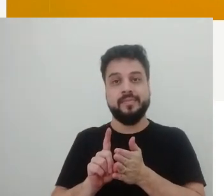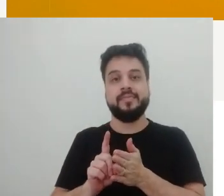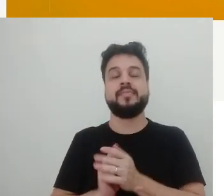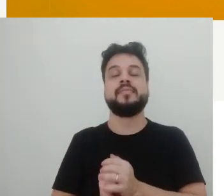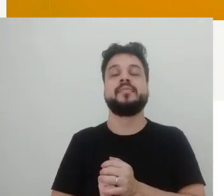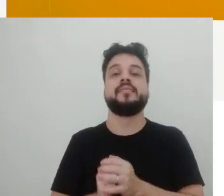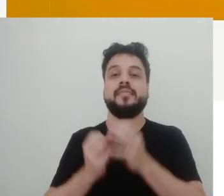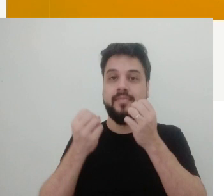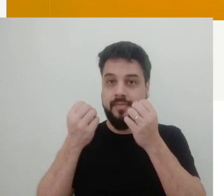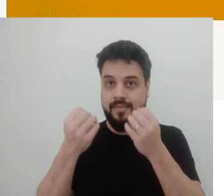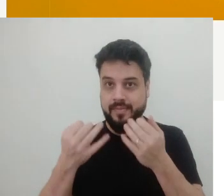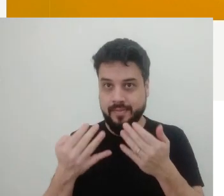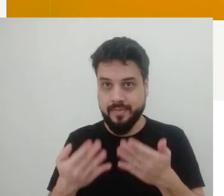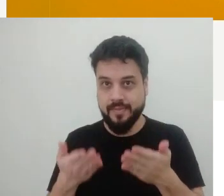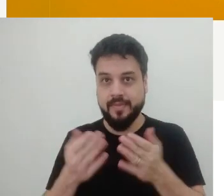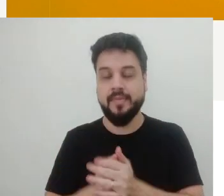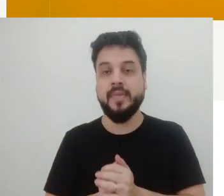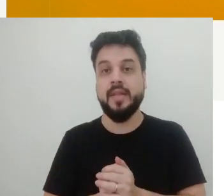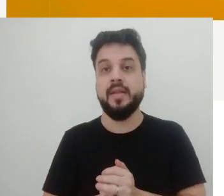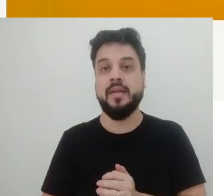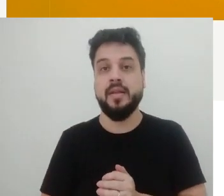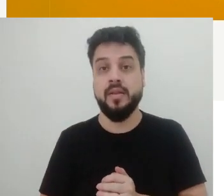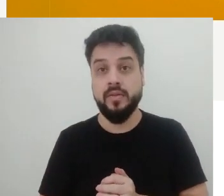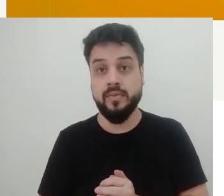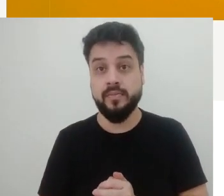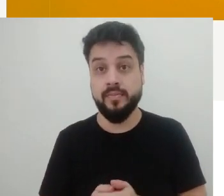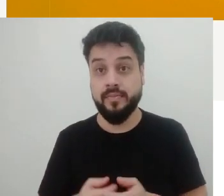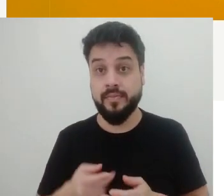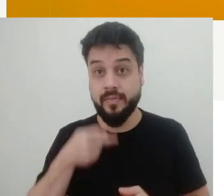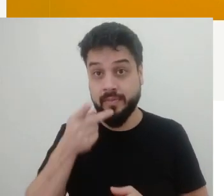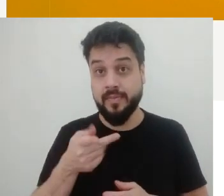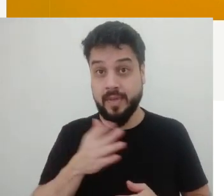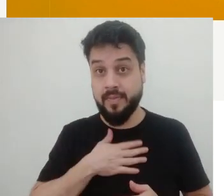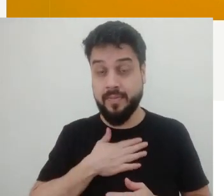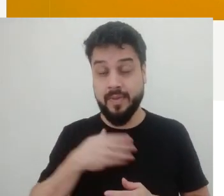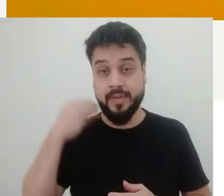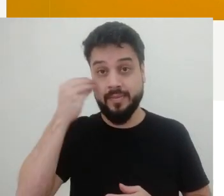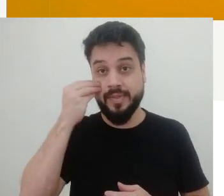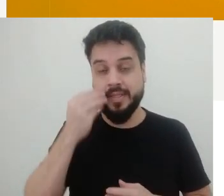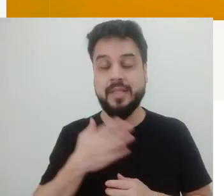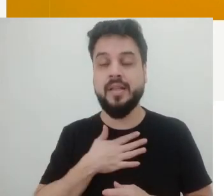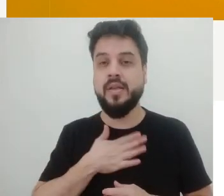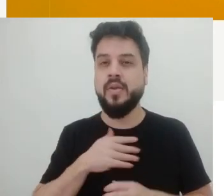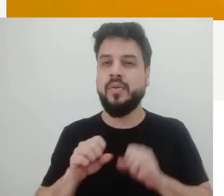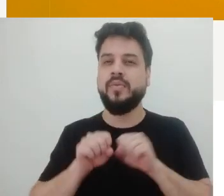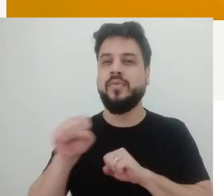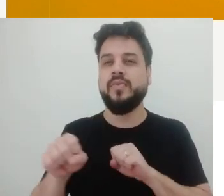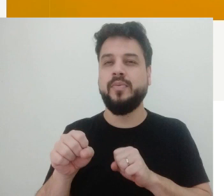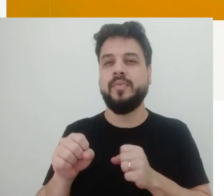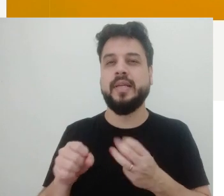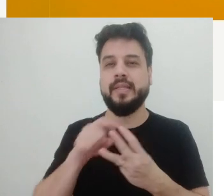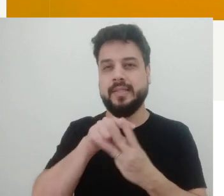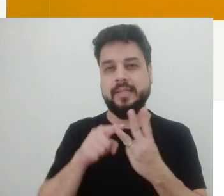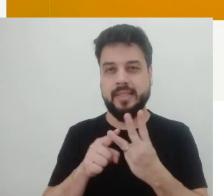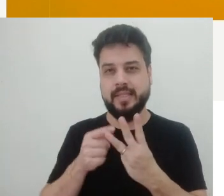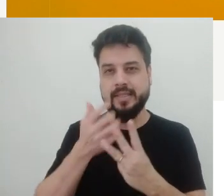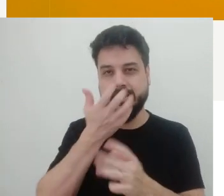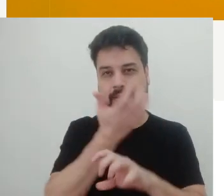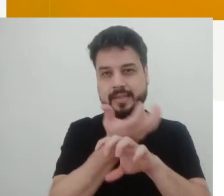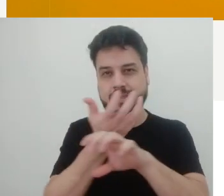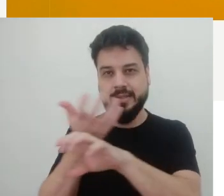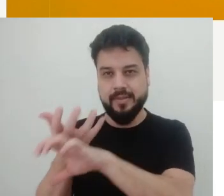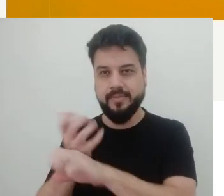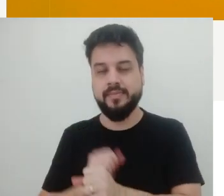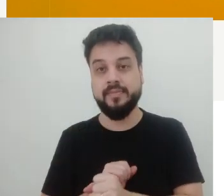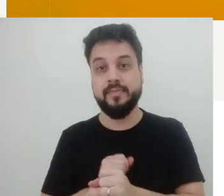en teología, en primer lugar, en filosofía, en segundo lugar, y en historiografía, en tercer